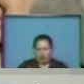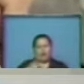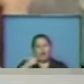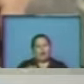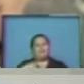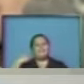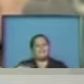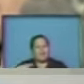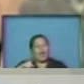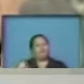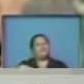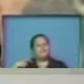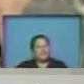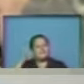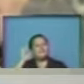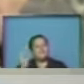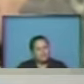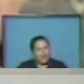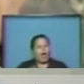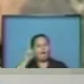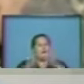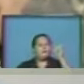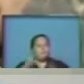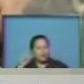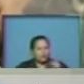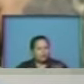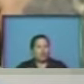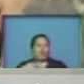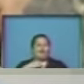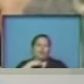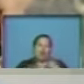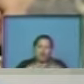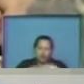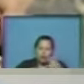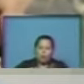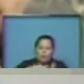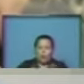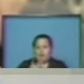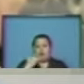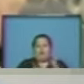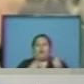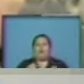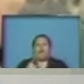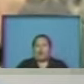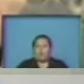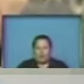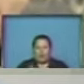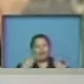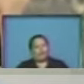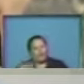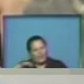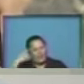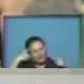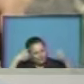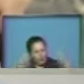un sindicato y el sindicato conoce que hay gente que está con la vocación de seguir adelante con el conflicto sin explicar por qué razón. Entonces tenemos que